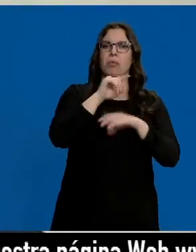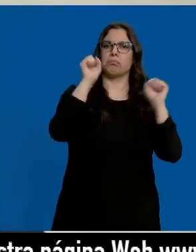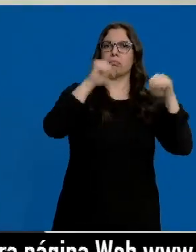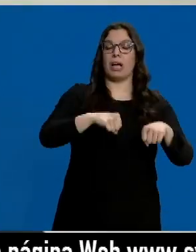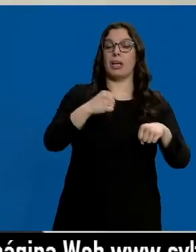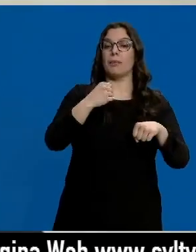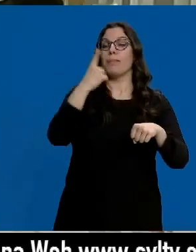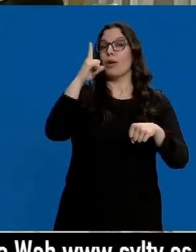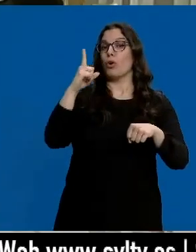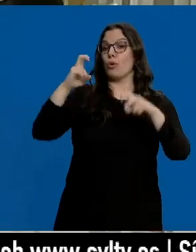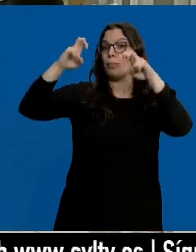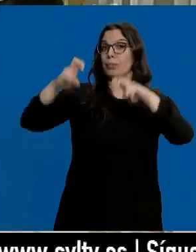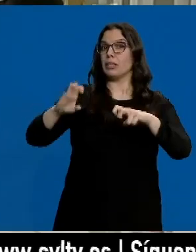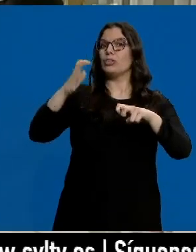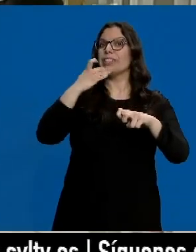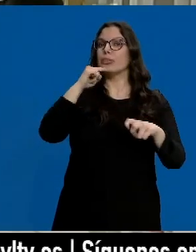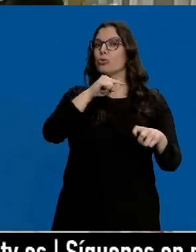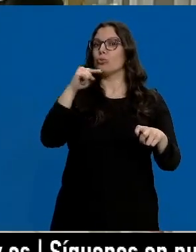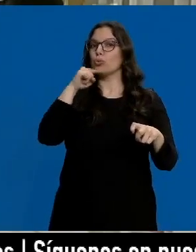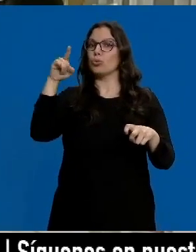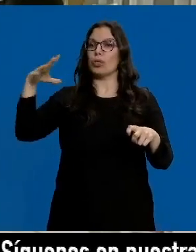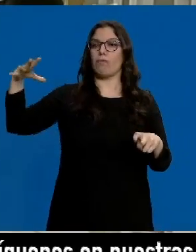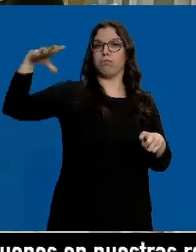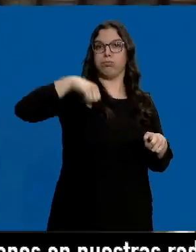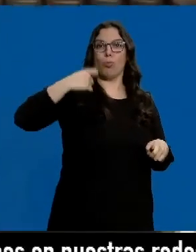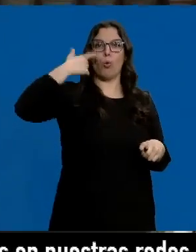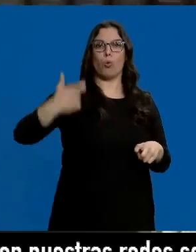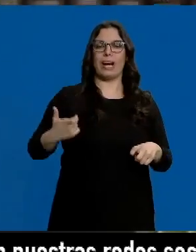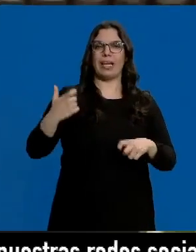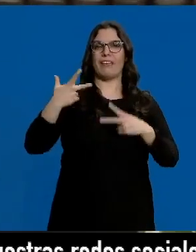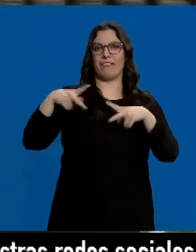condición para hablar con Putin que Rusia no invada Ucrania.